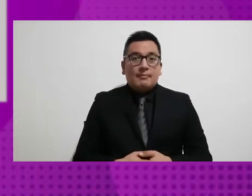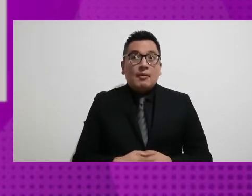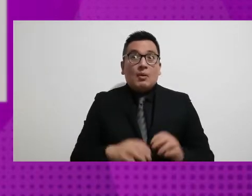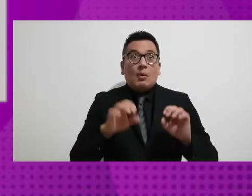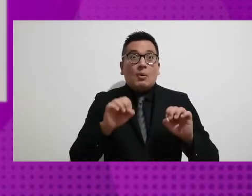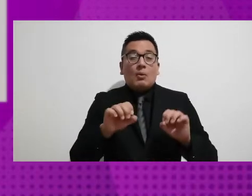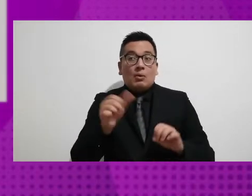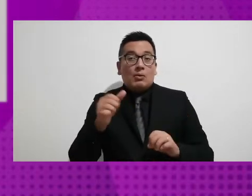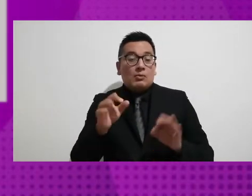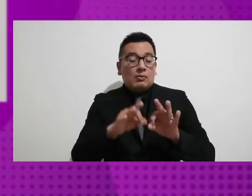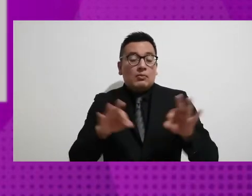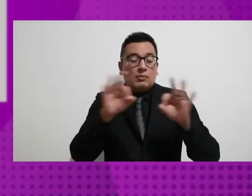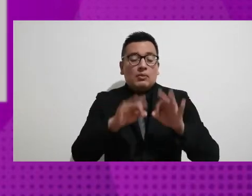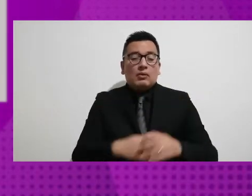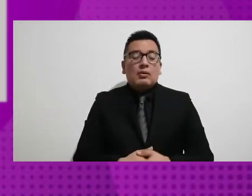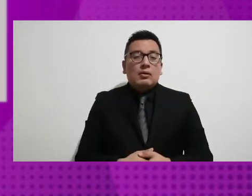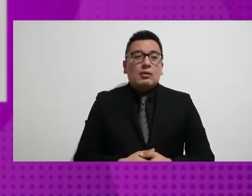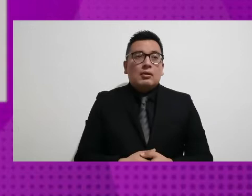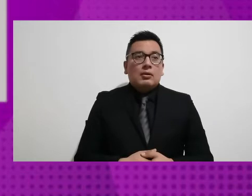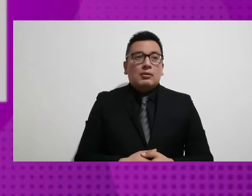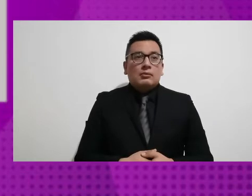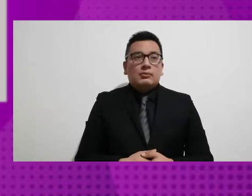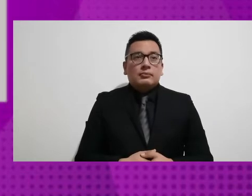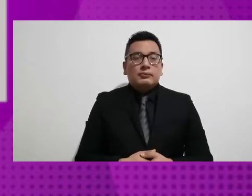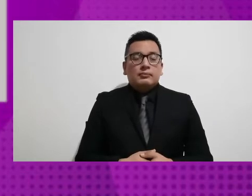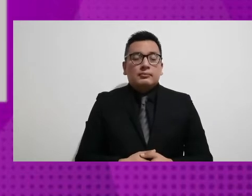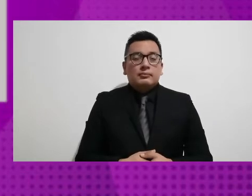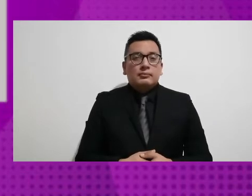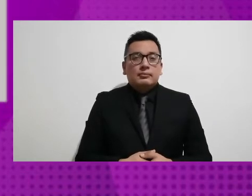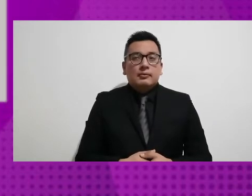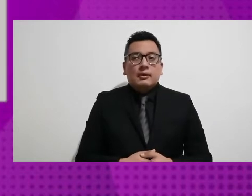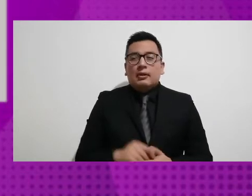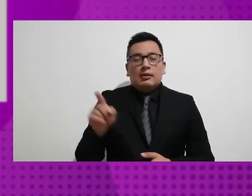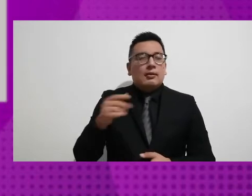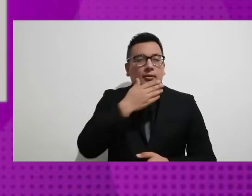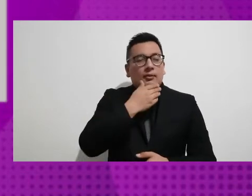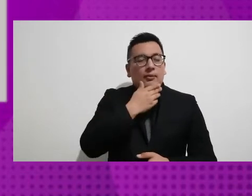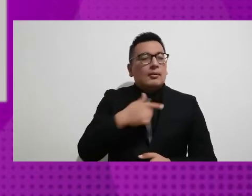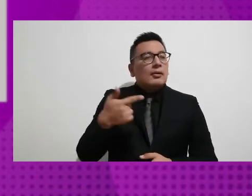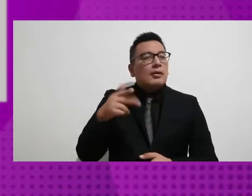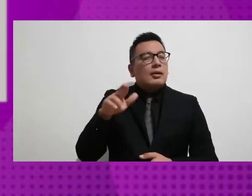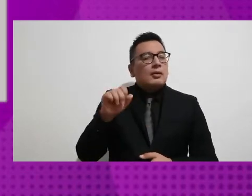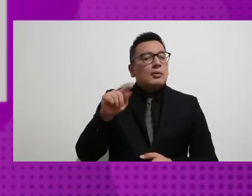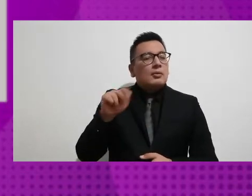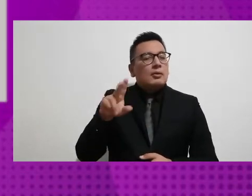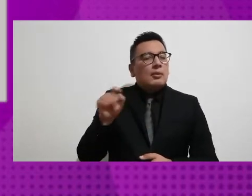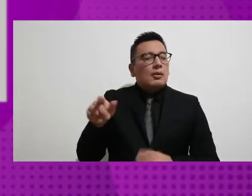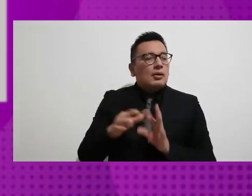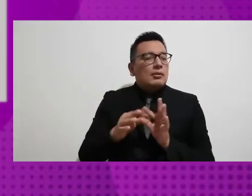elecciones. Otro tema también importante que lo menciona el consejero Gustavo, pues es el tema de transparencia